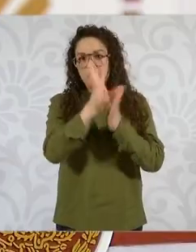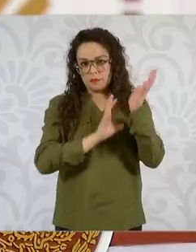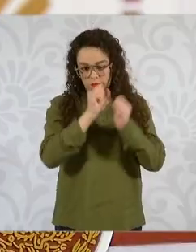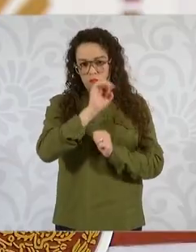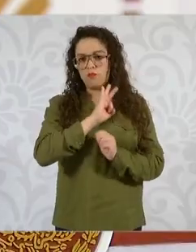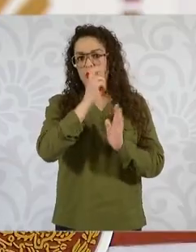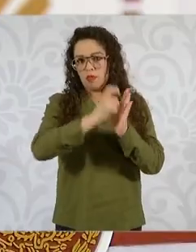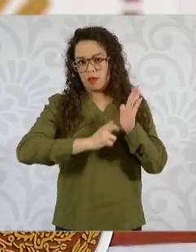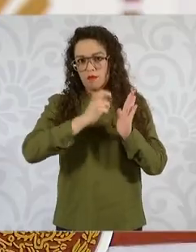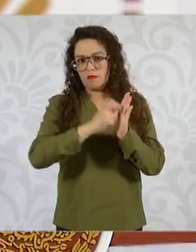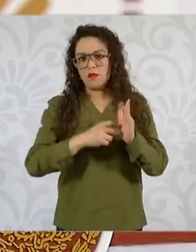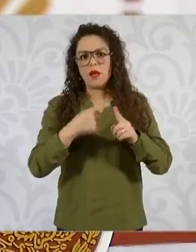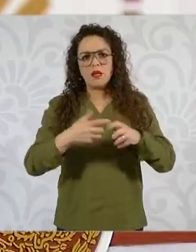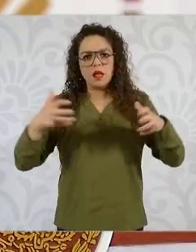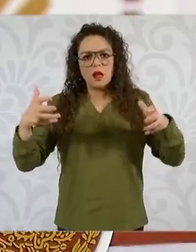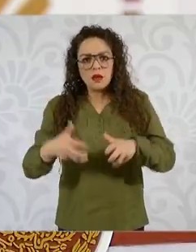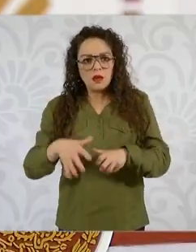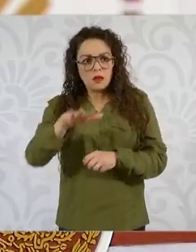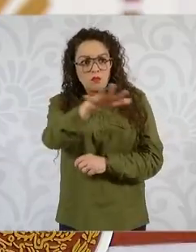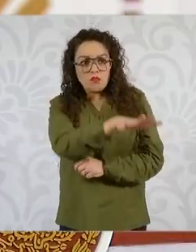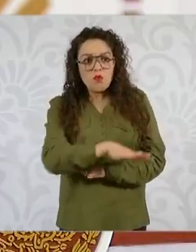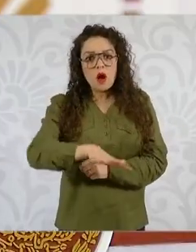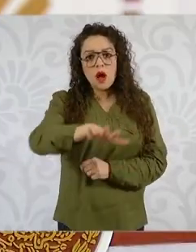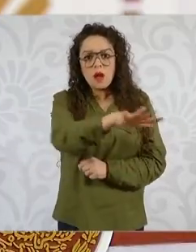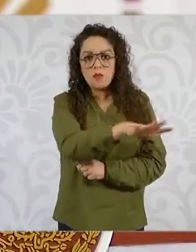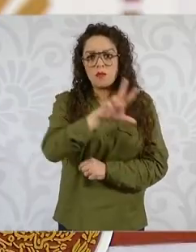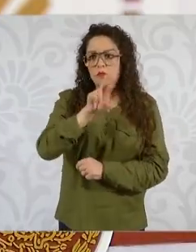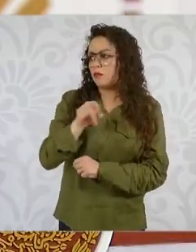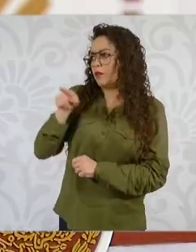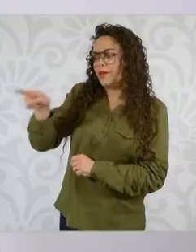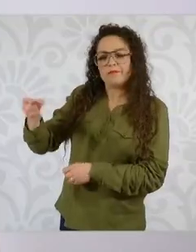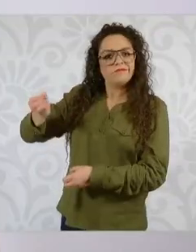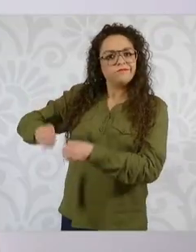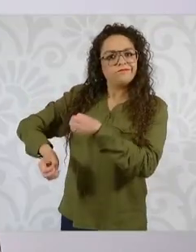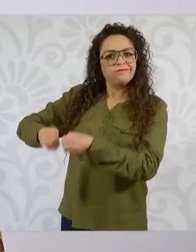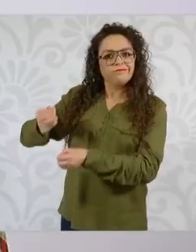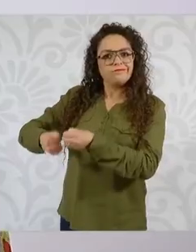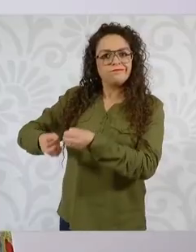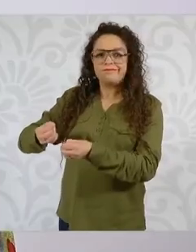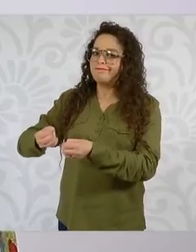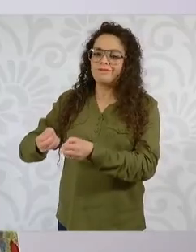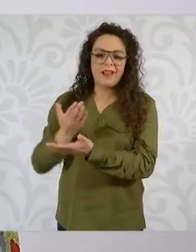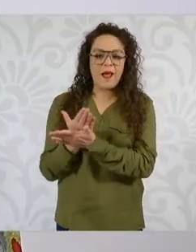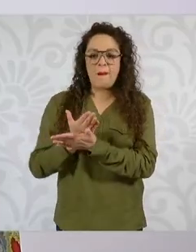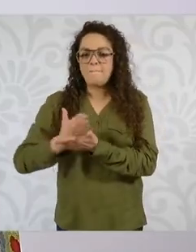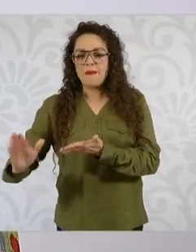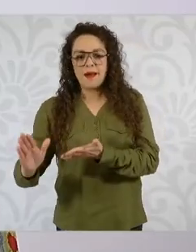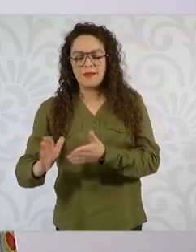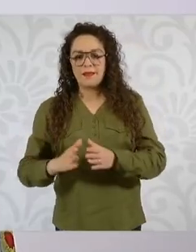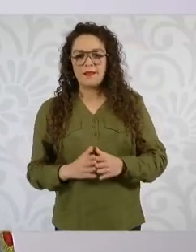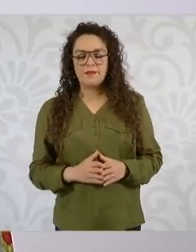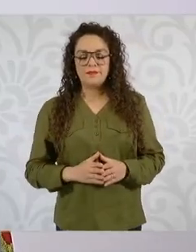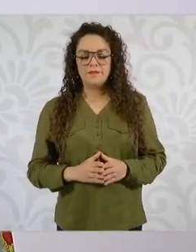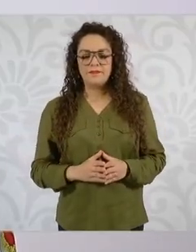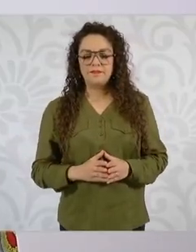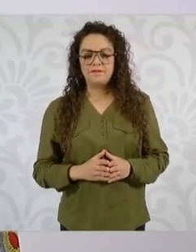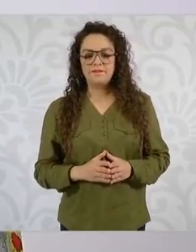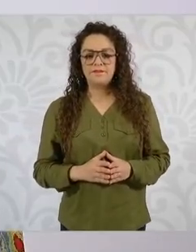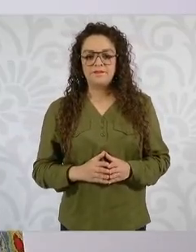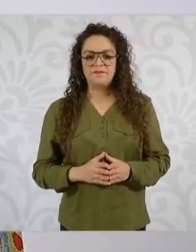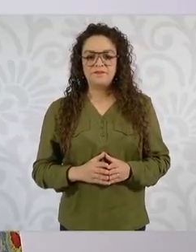originalmente en el pueblo y no en un juzgador de distrito. La actuación de